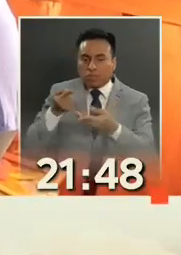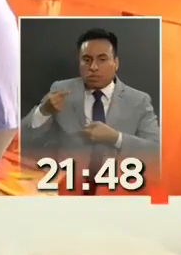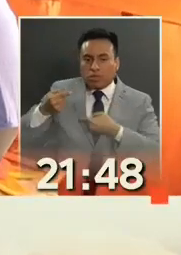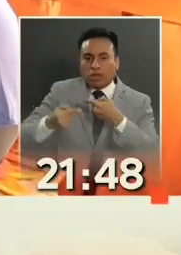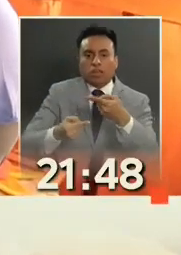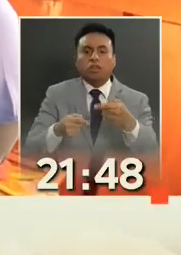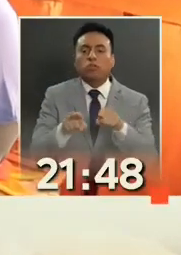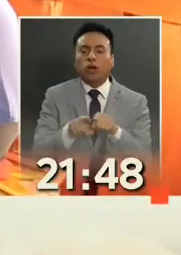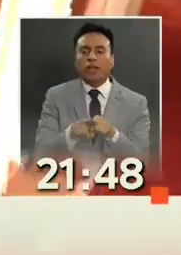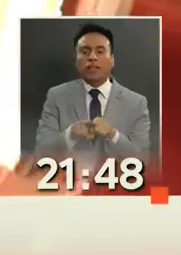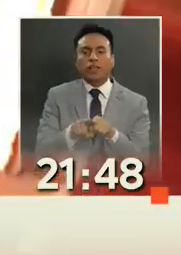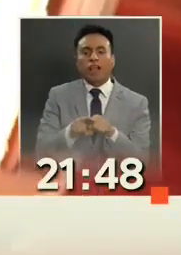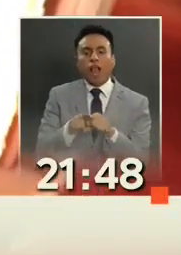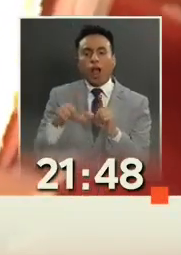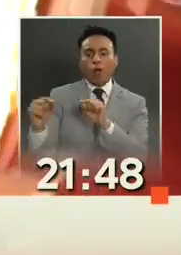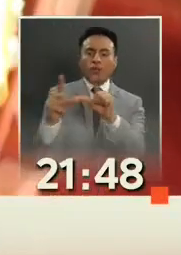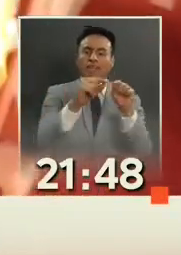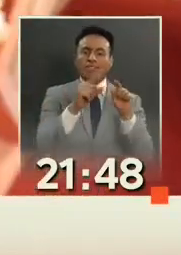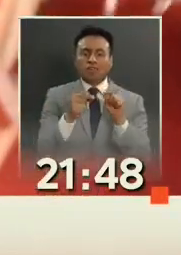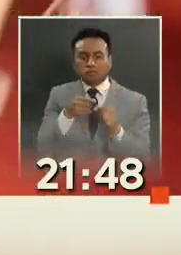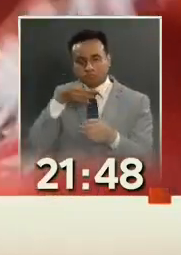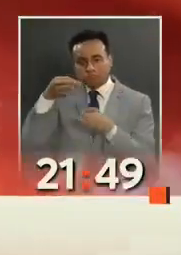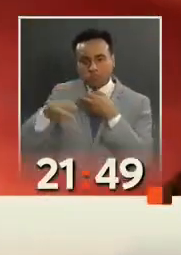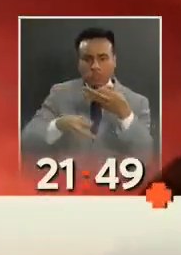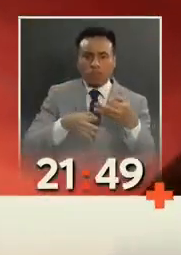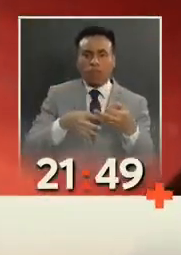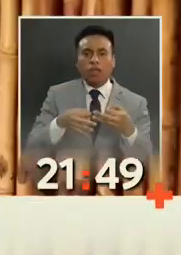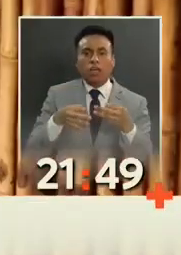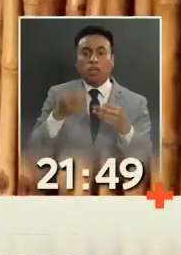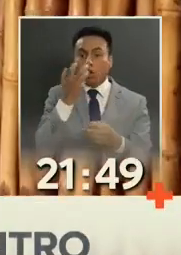a través de la conversación. El mapuzungún